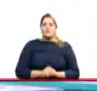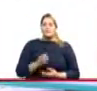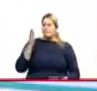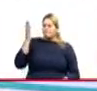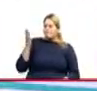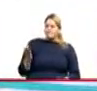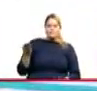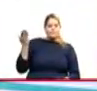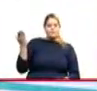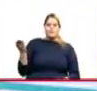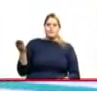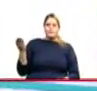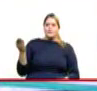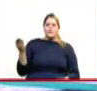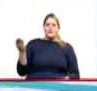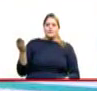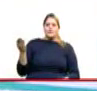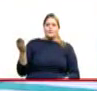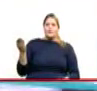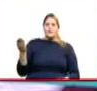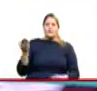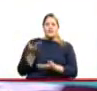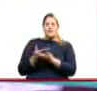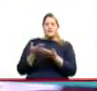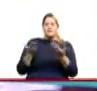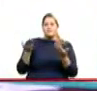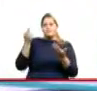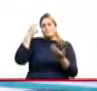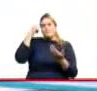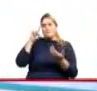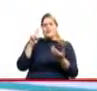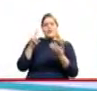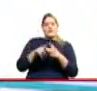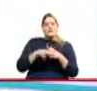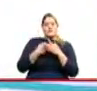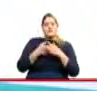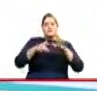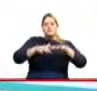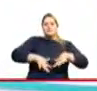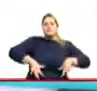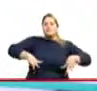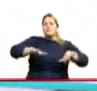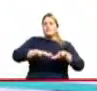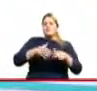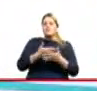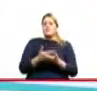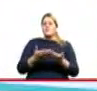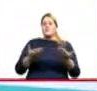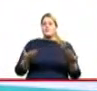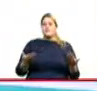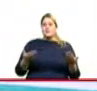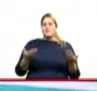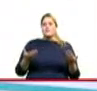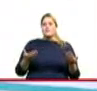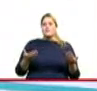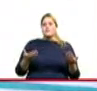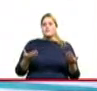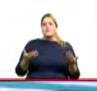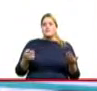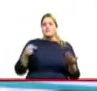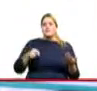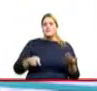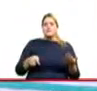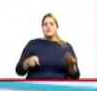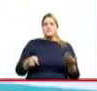situación importante como hondureñas y hondureños es que el Congreso Nacional logre avanzar, que las bancadas se reúnan, tomen una